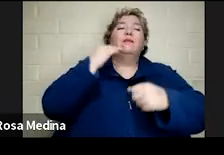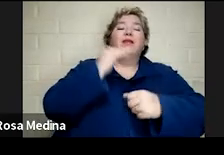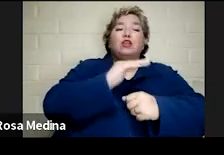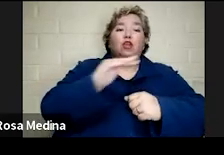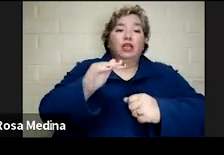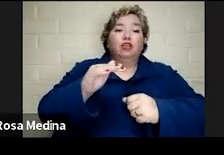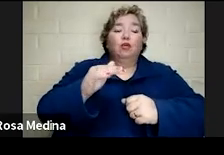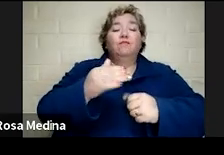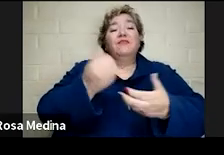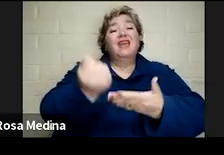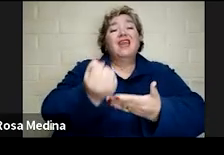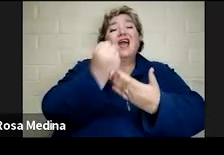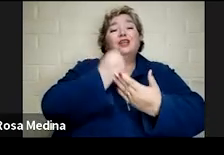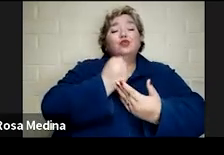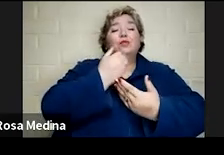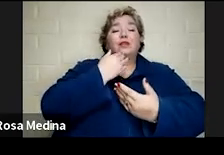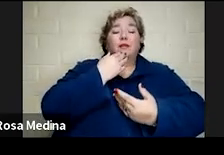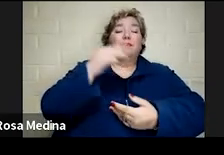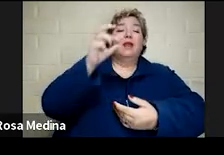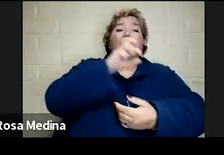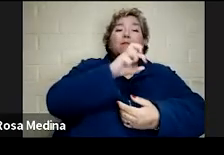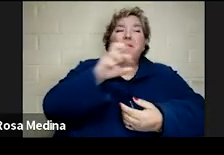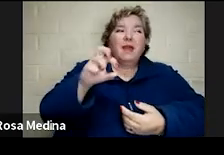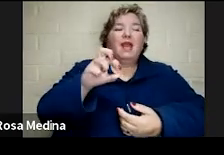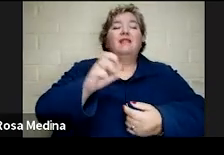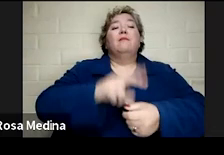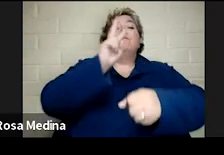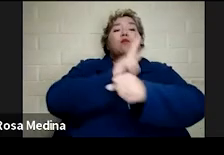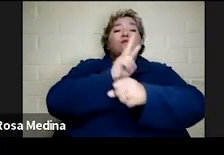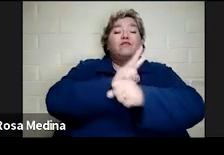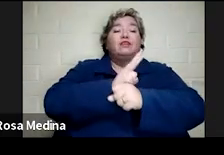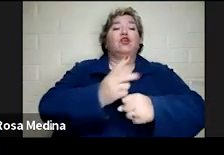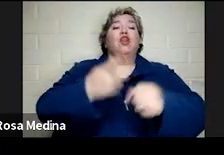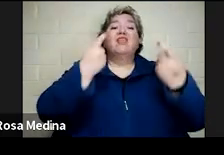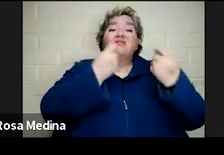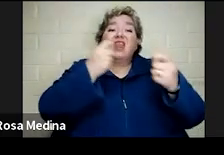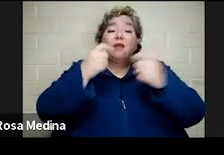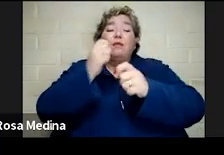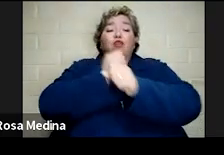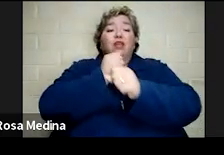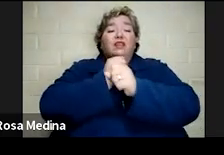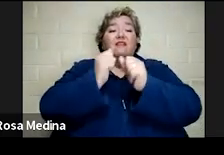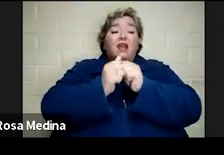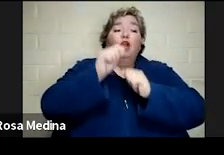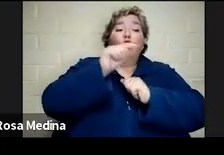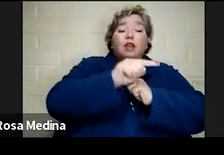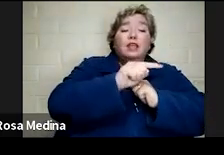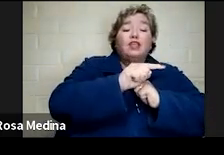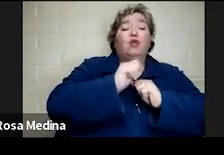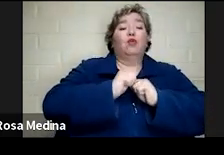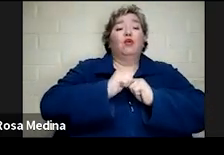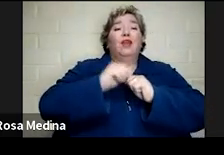y ayuda a que los padres, los profesores y los terapeutas que trabajan con ese niño, perdón, entiendan